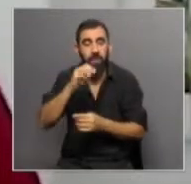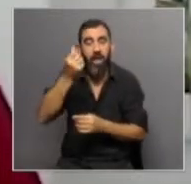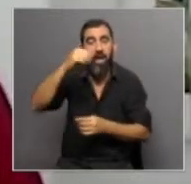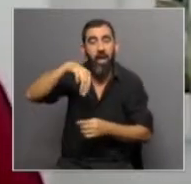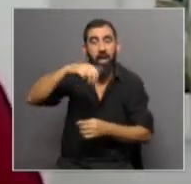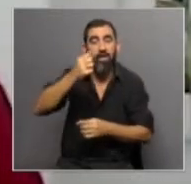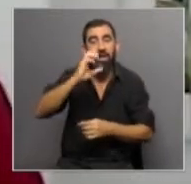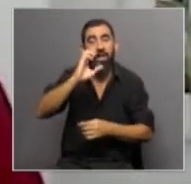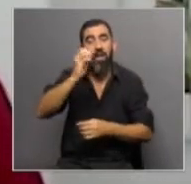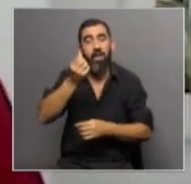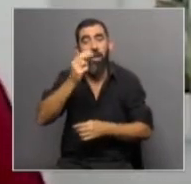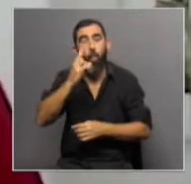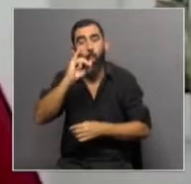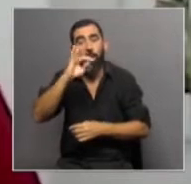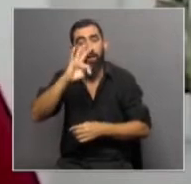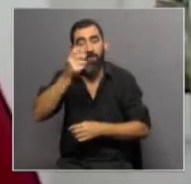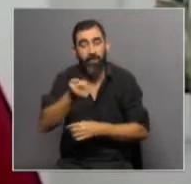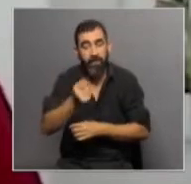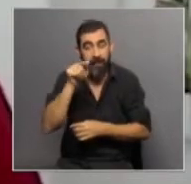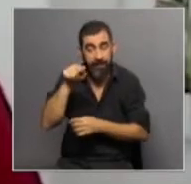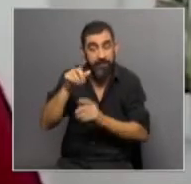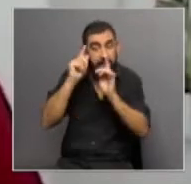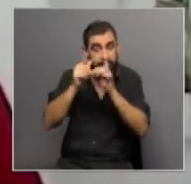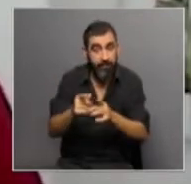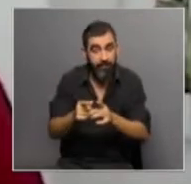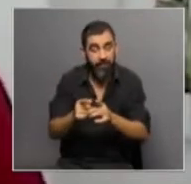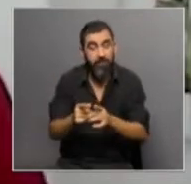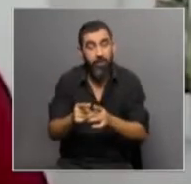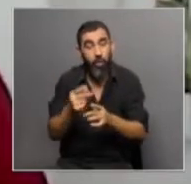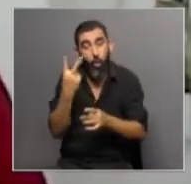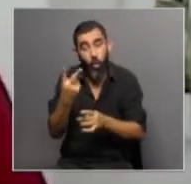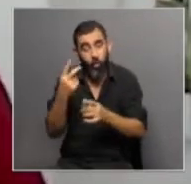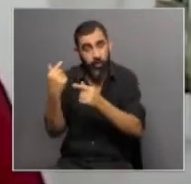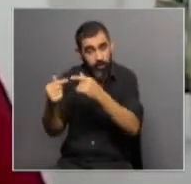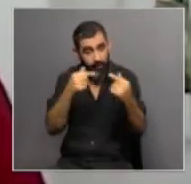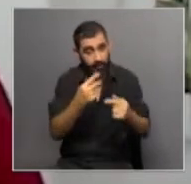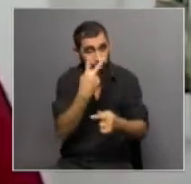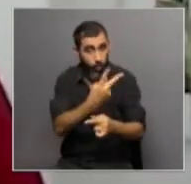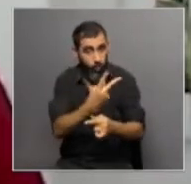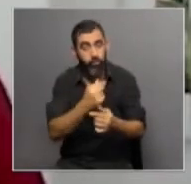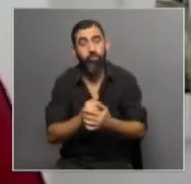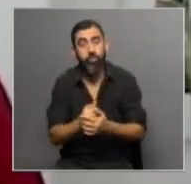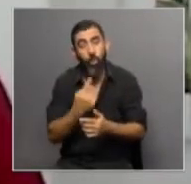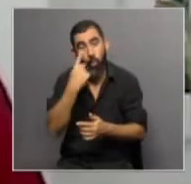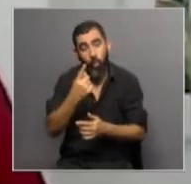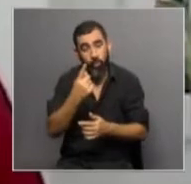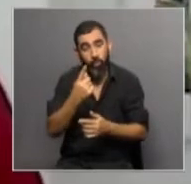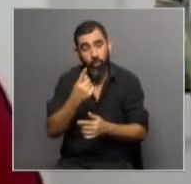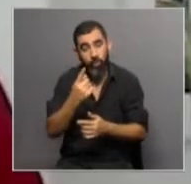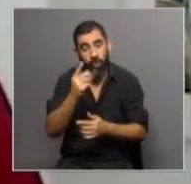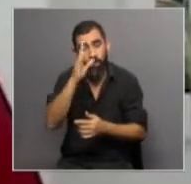anacahuita, Esquinus molle, y dentro de ellas las arueras son 2 especies dentro de las anacardiáceas, que su nombre es